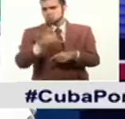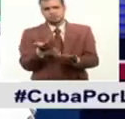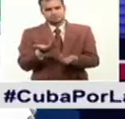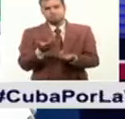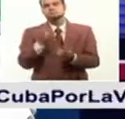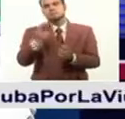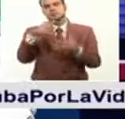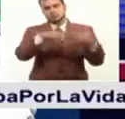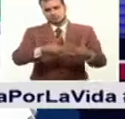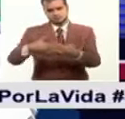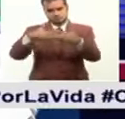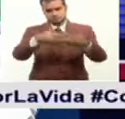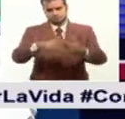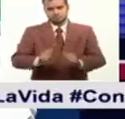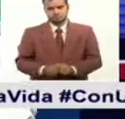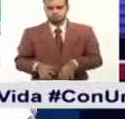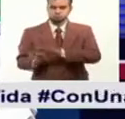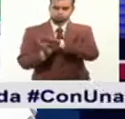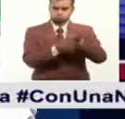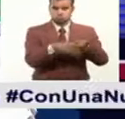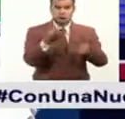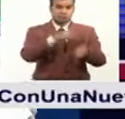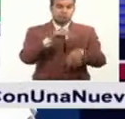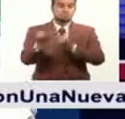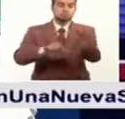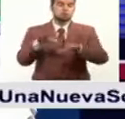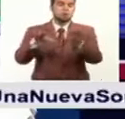Casos autóctonos confirmados en el día de ayer,